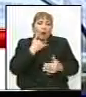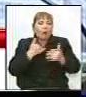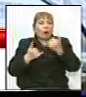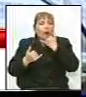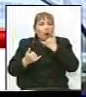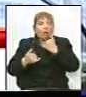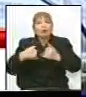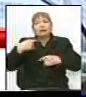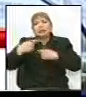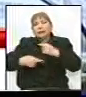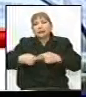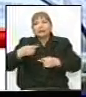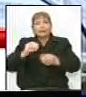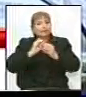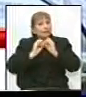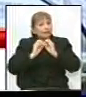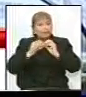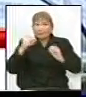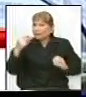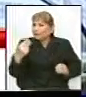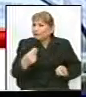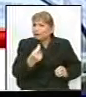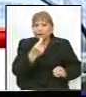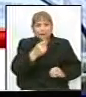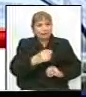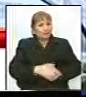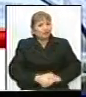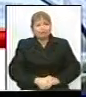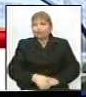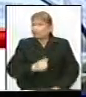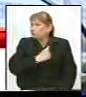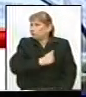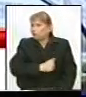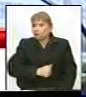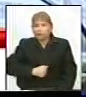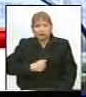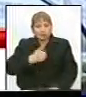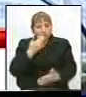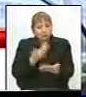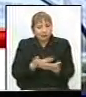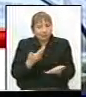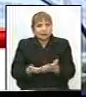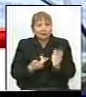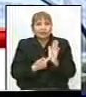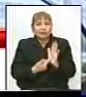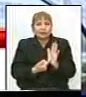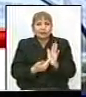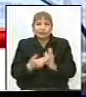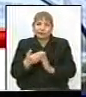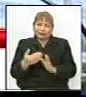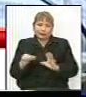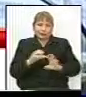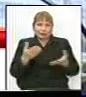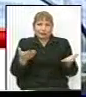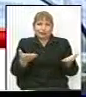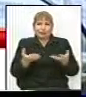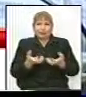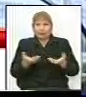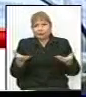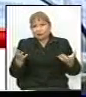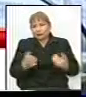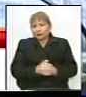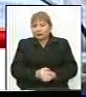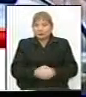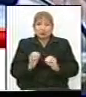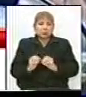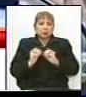vida. Hay que corregirlo inmediatamente, señor presidente, porque es lamentable que estos partidos que creen que pueden hacer lo que quieren, porque